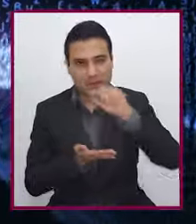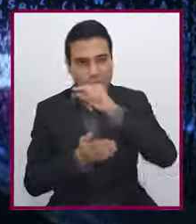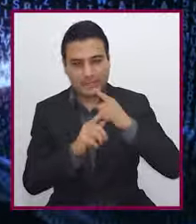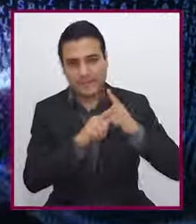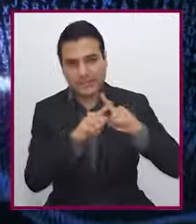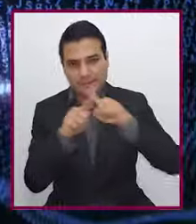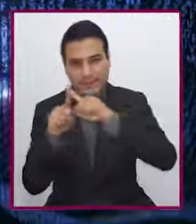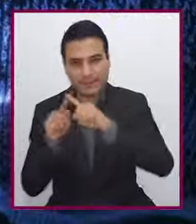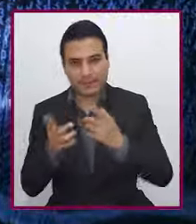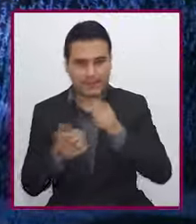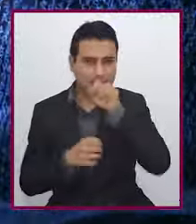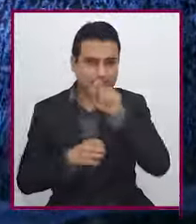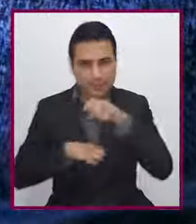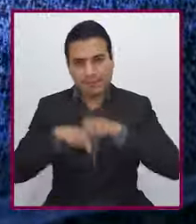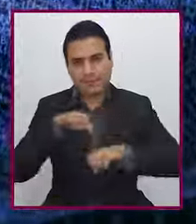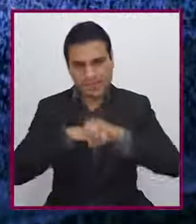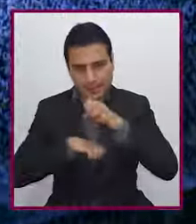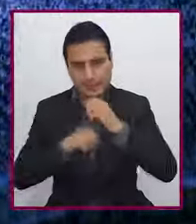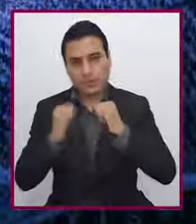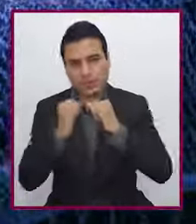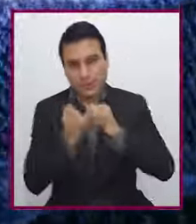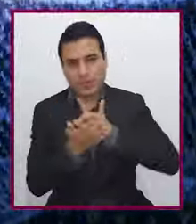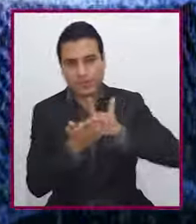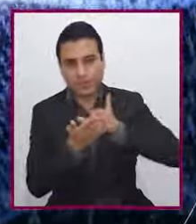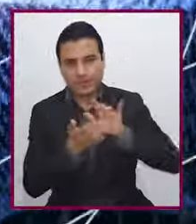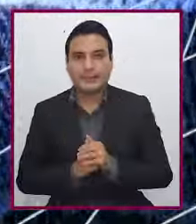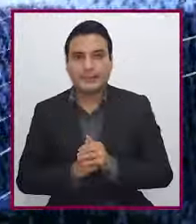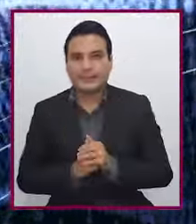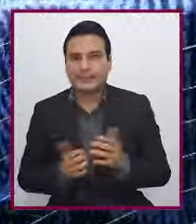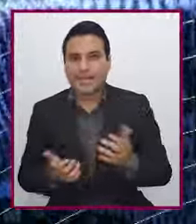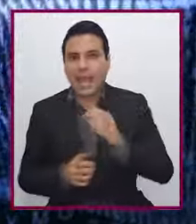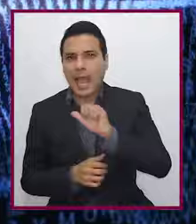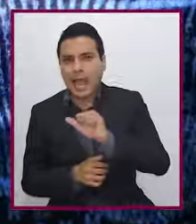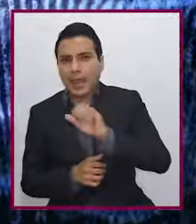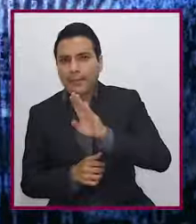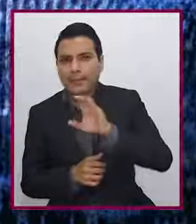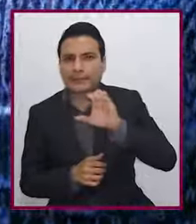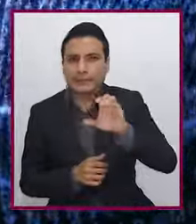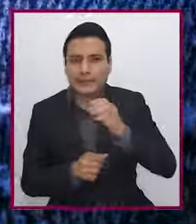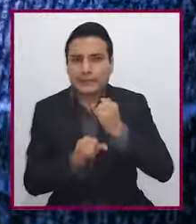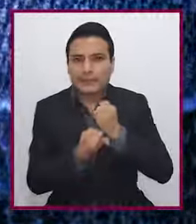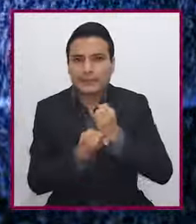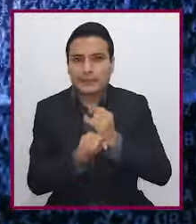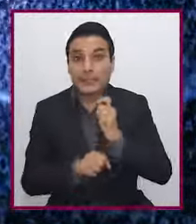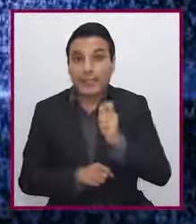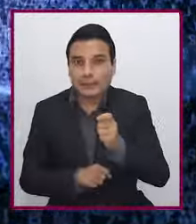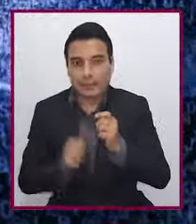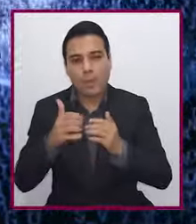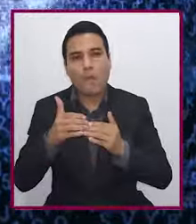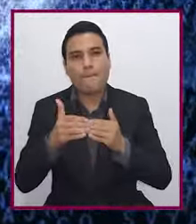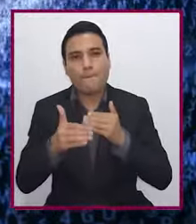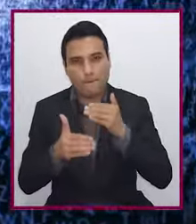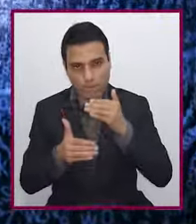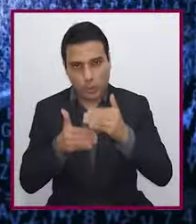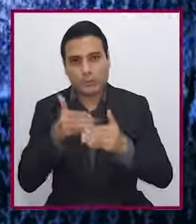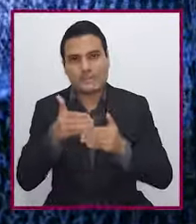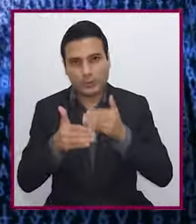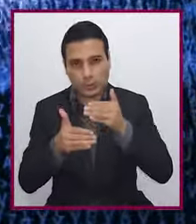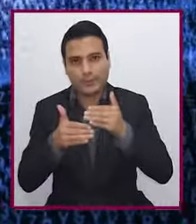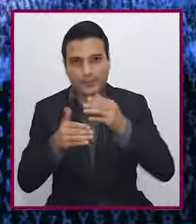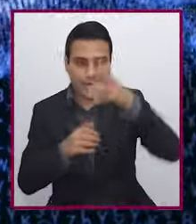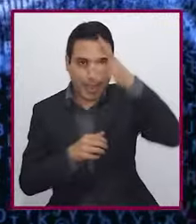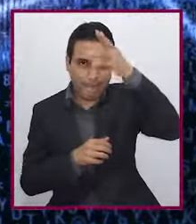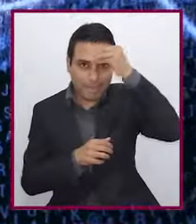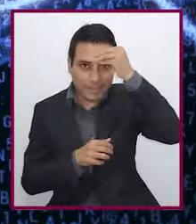hago consultoría para empresas e instituciones. Bueno, cuando ustedes me preguntan alfabetización digital, es que este es un proceso